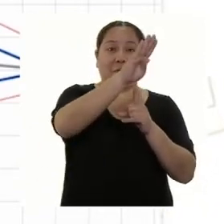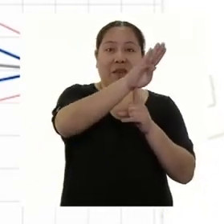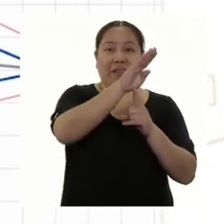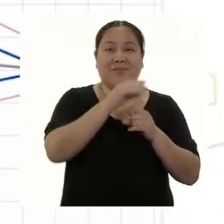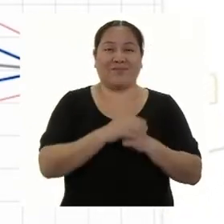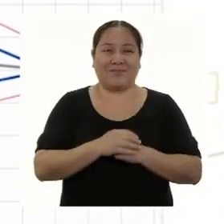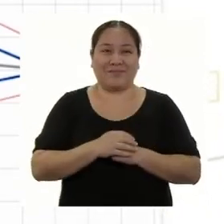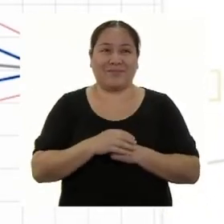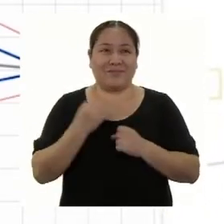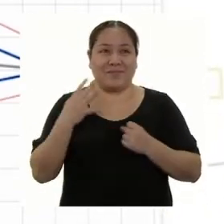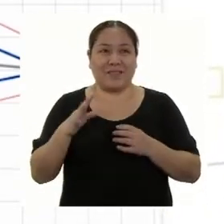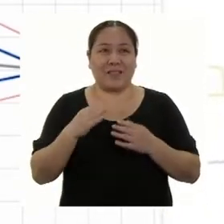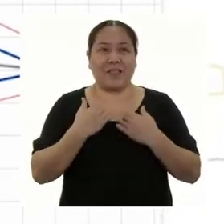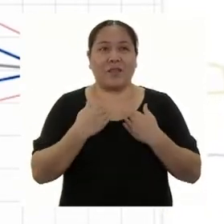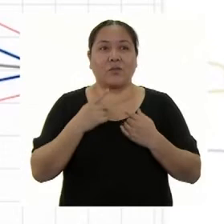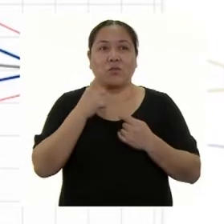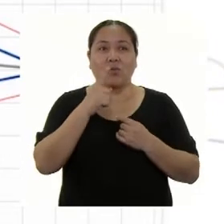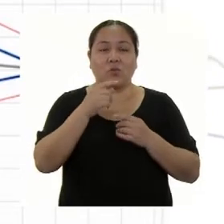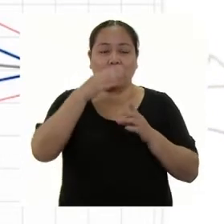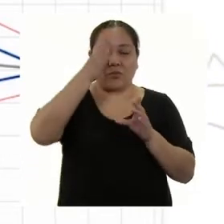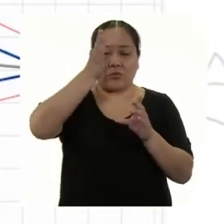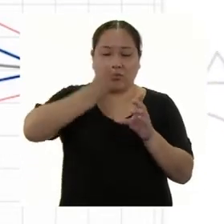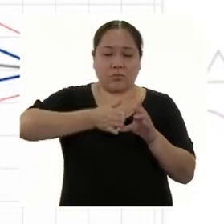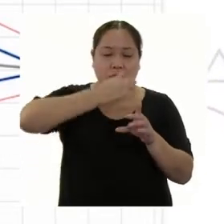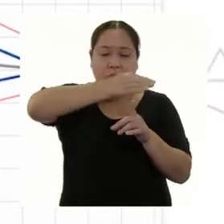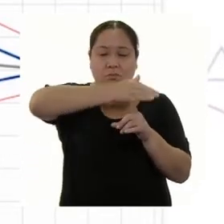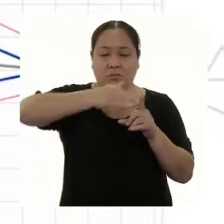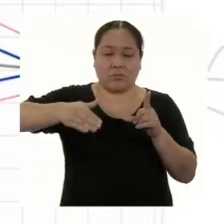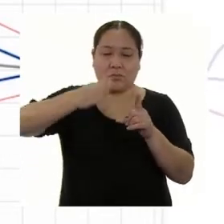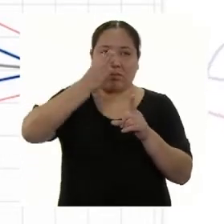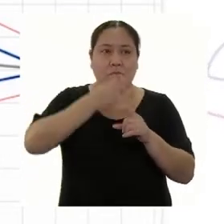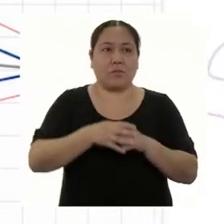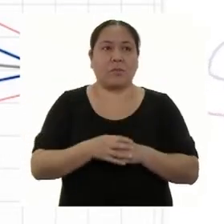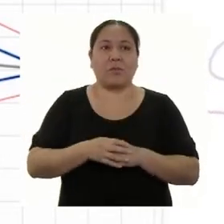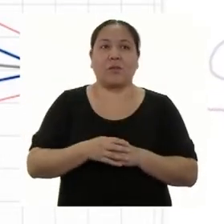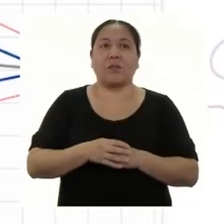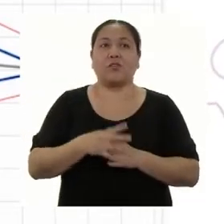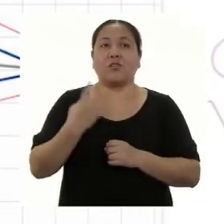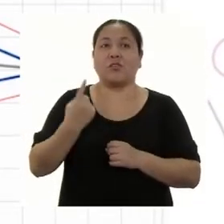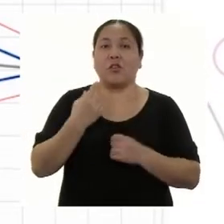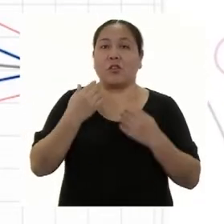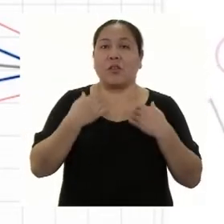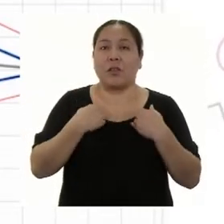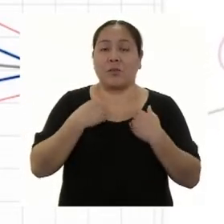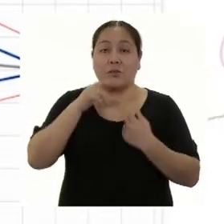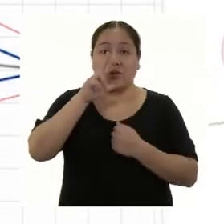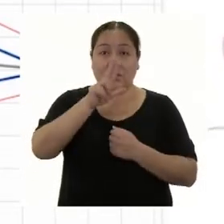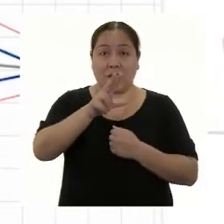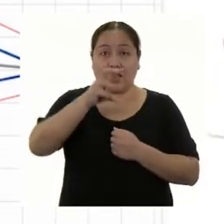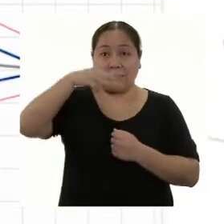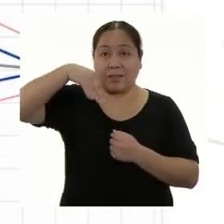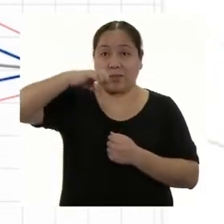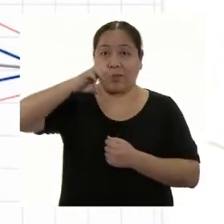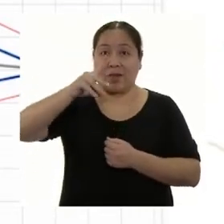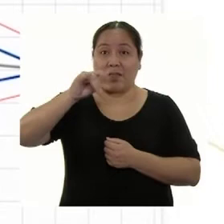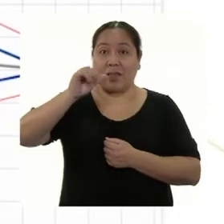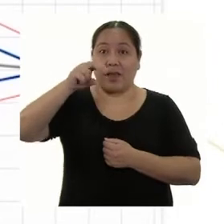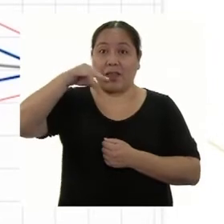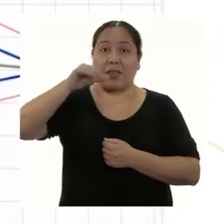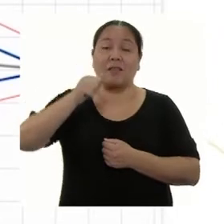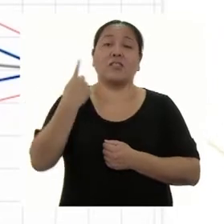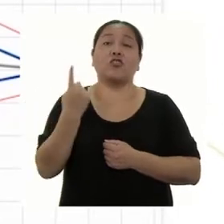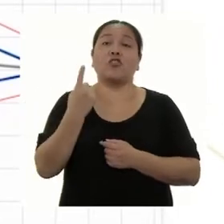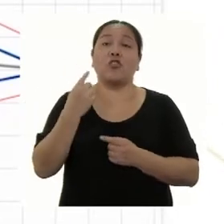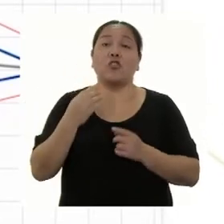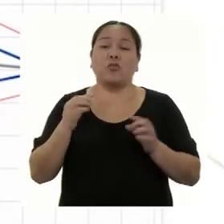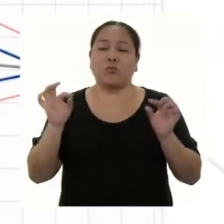entonces, ¿podemos tener más de una mediana en los triángulos? Solo podríamos tener hasta 3 medianas, porque están relacionadas